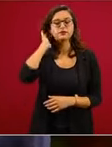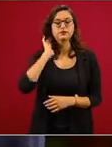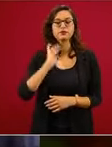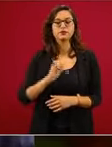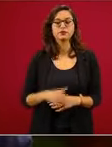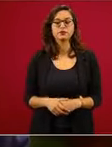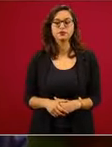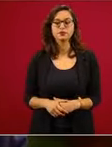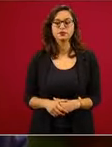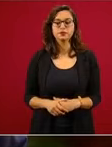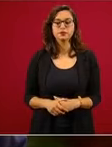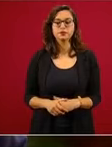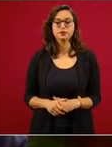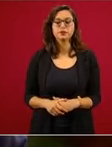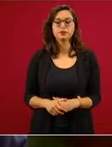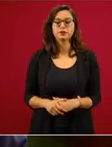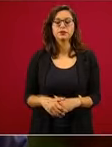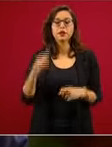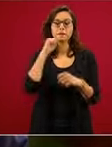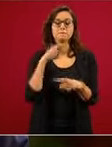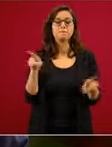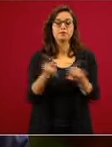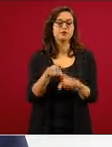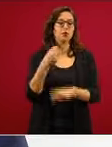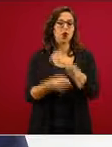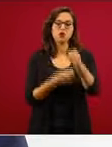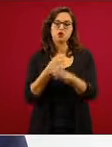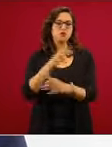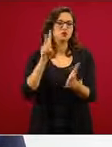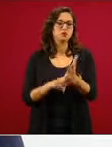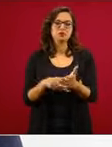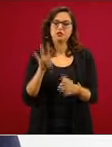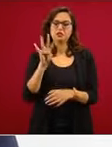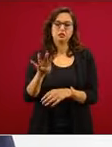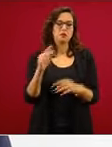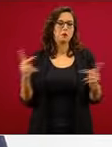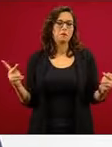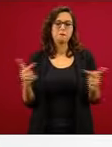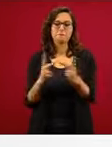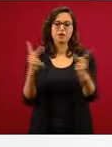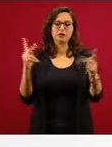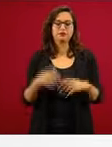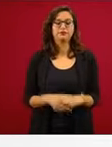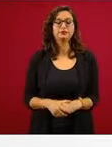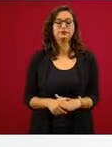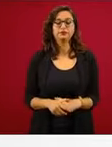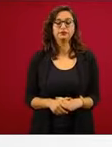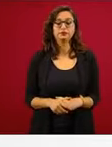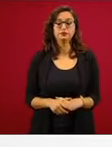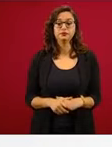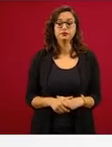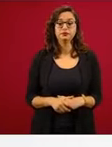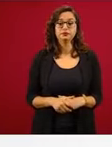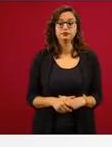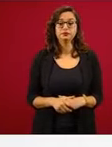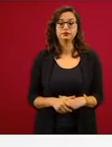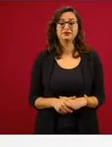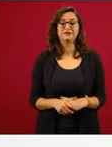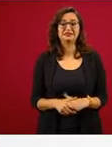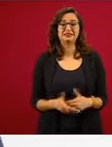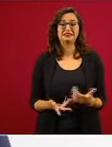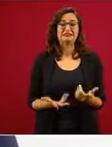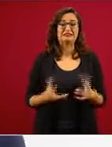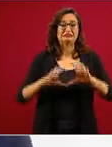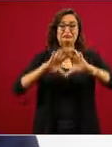Lo mismo que en 2019. La caída de la economía, a pesar del